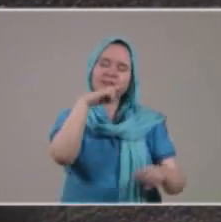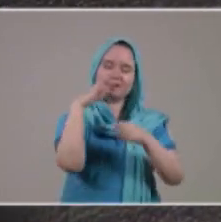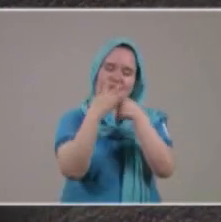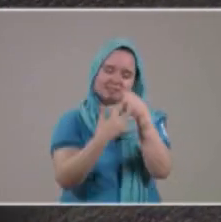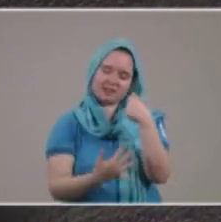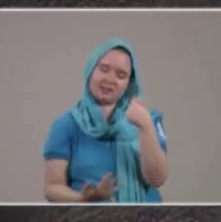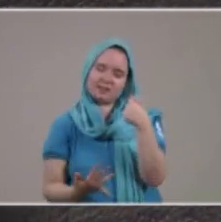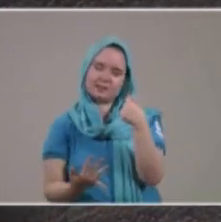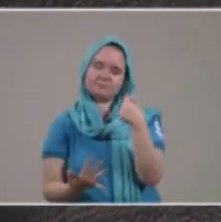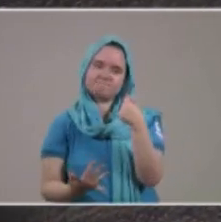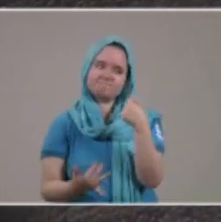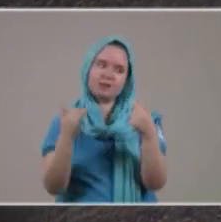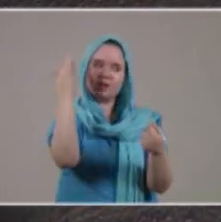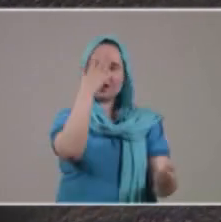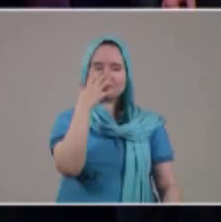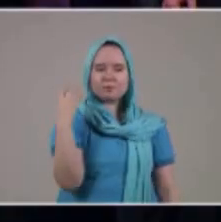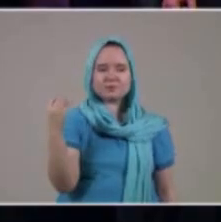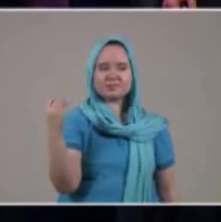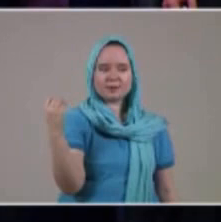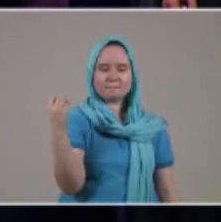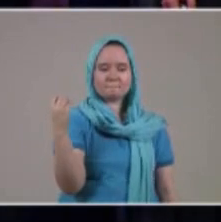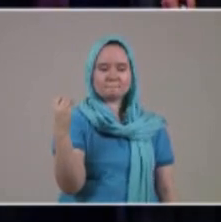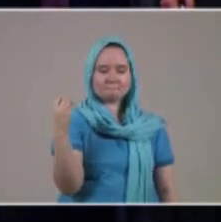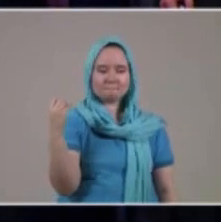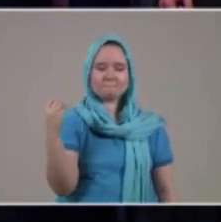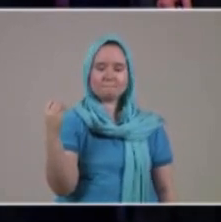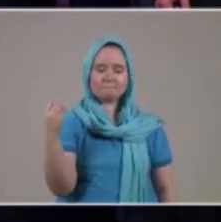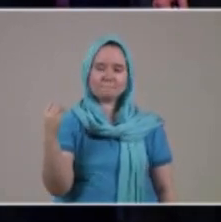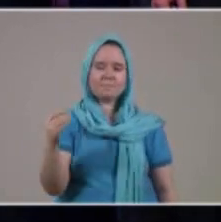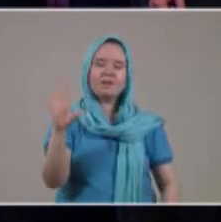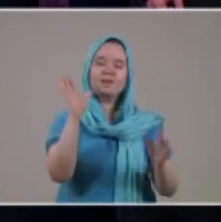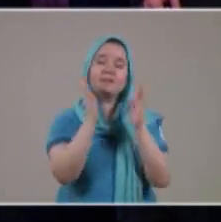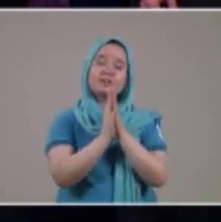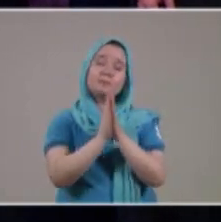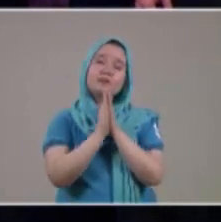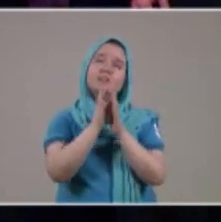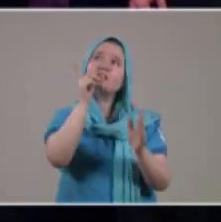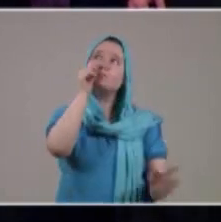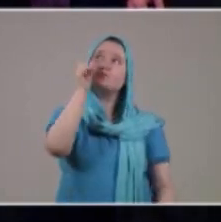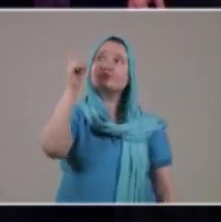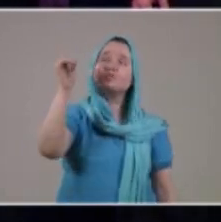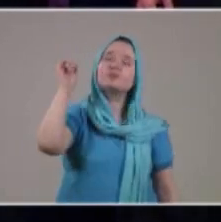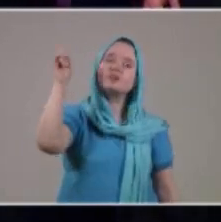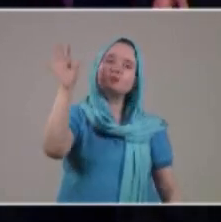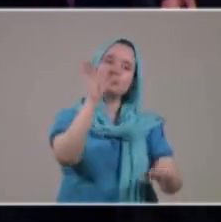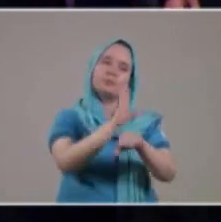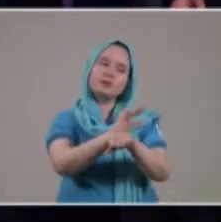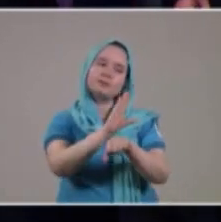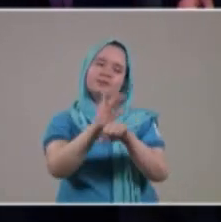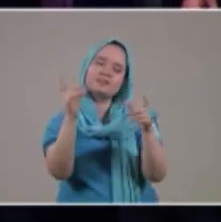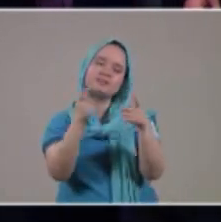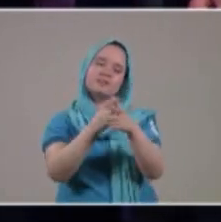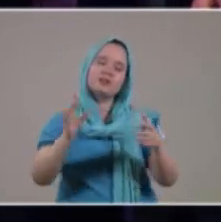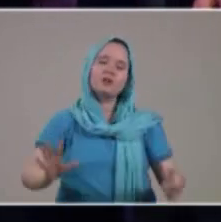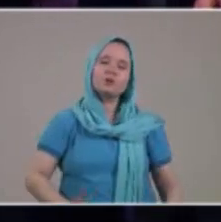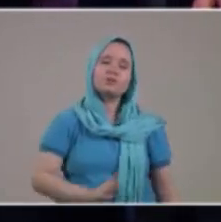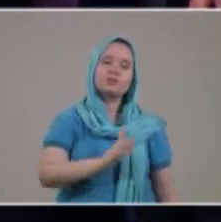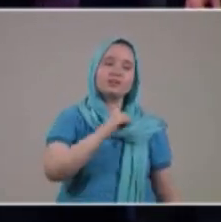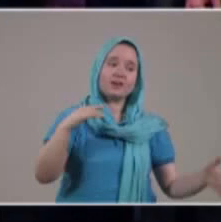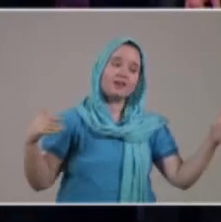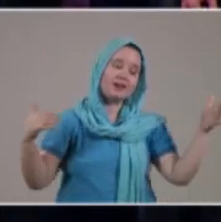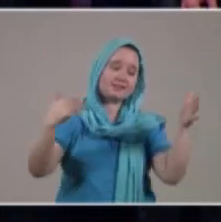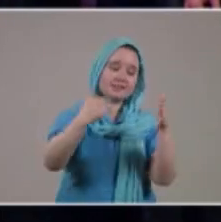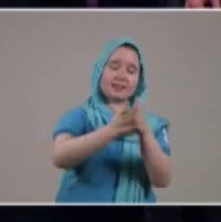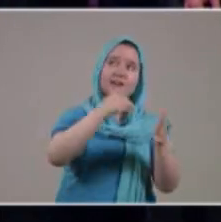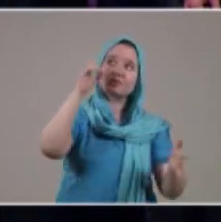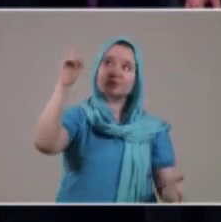sangre preciosa. Te pedimos, Señor, que nos permitas con dignidad acercarnos a tu